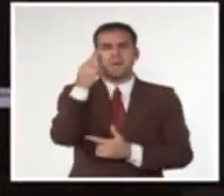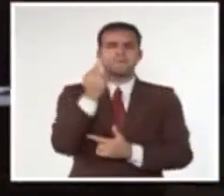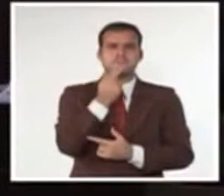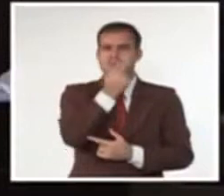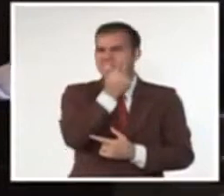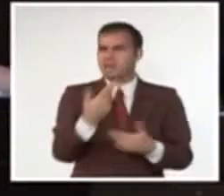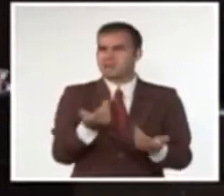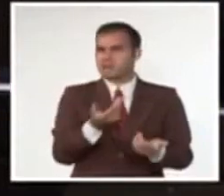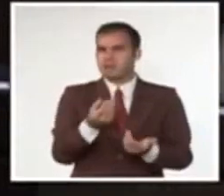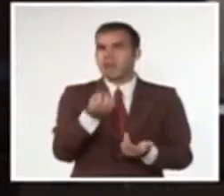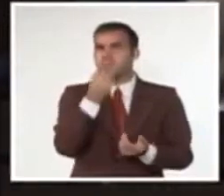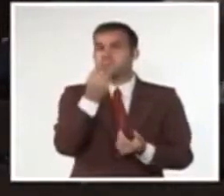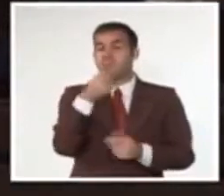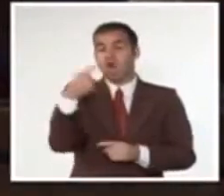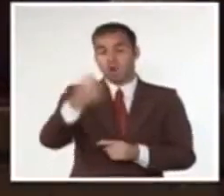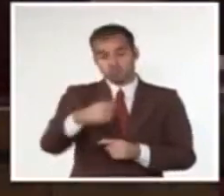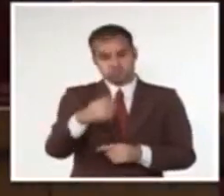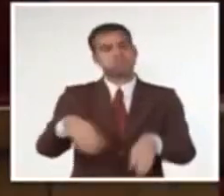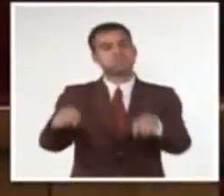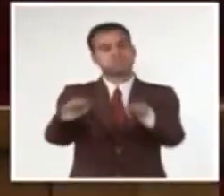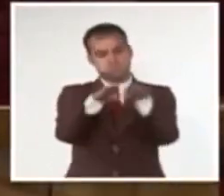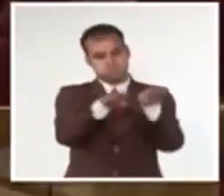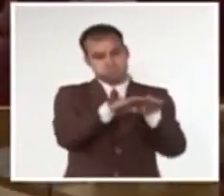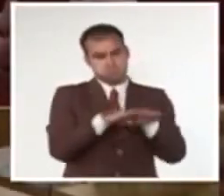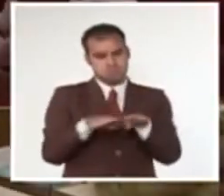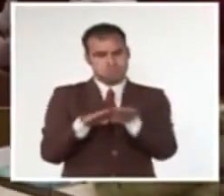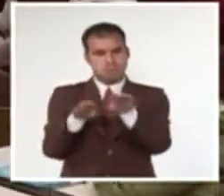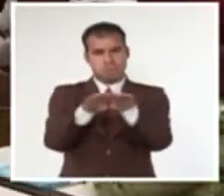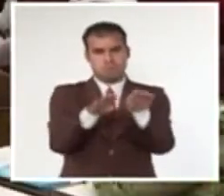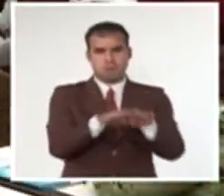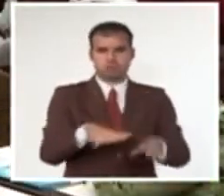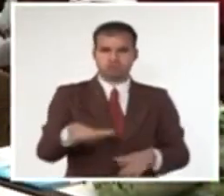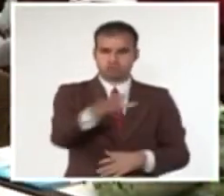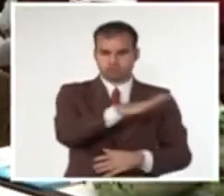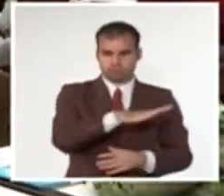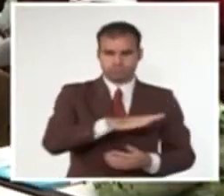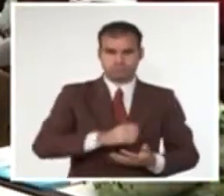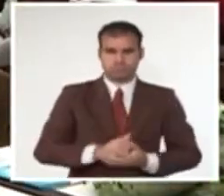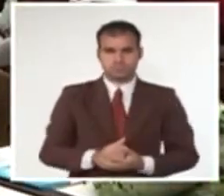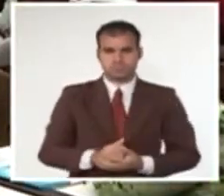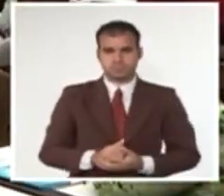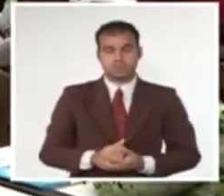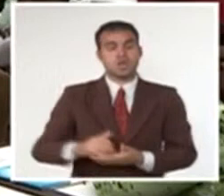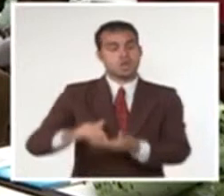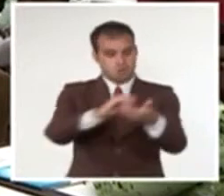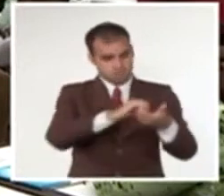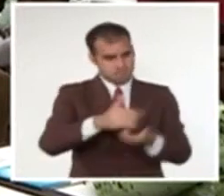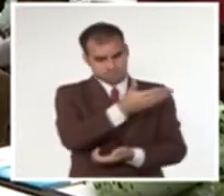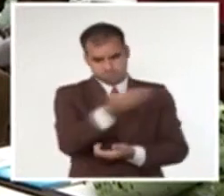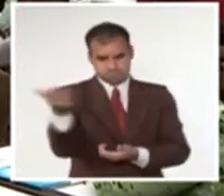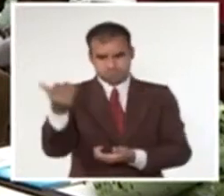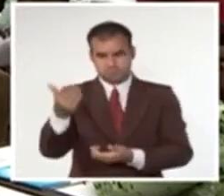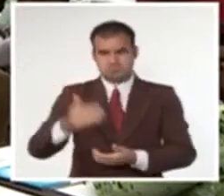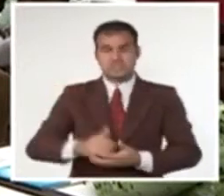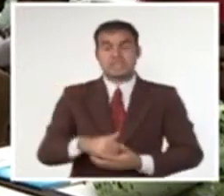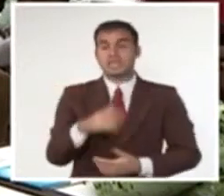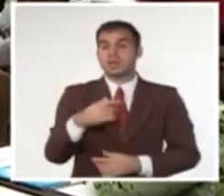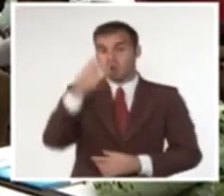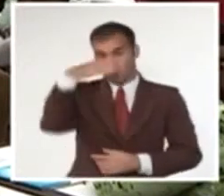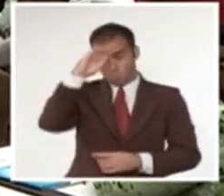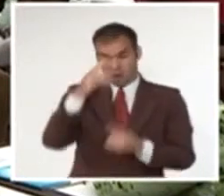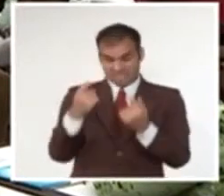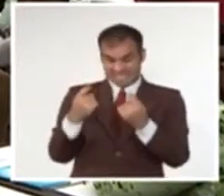conquistar toda la justicia. Compañeras y compañeros, la economía cubana ha transitado por un